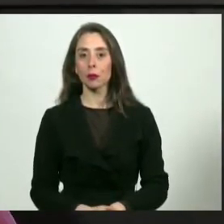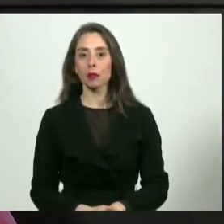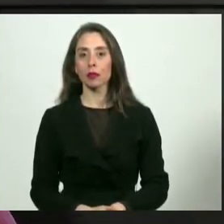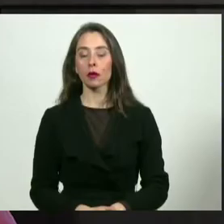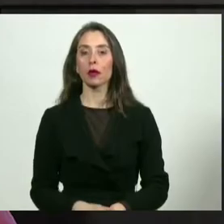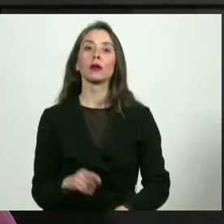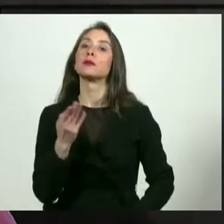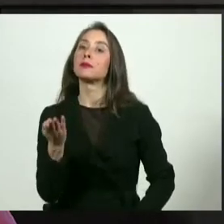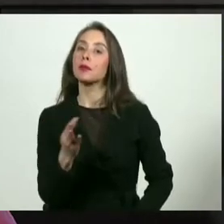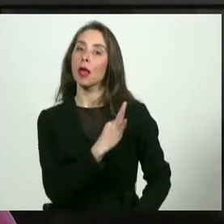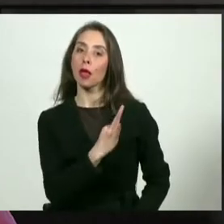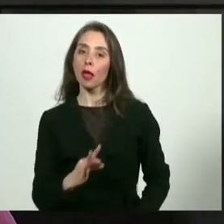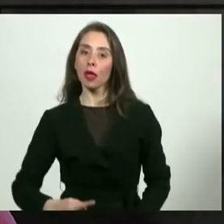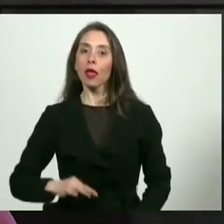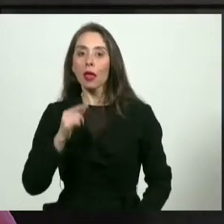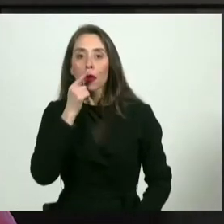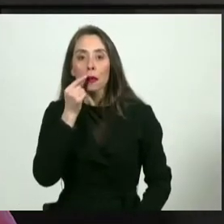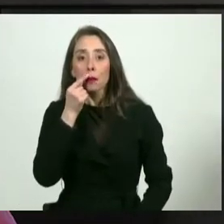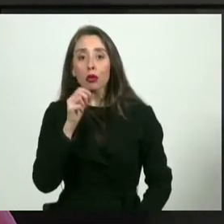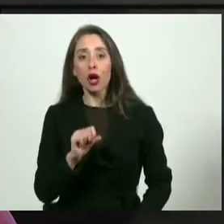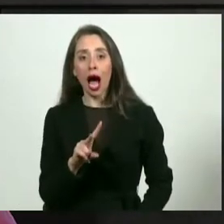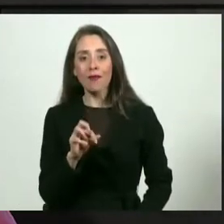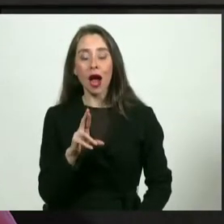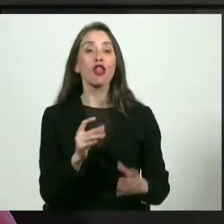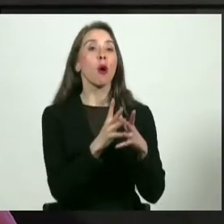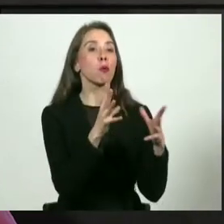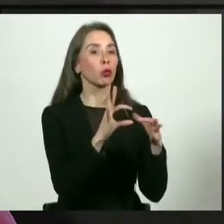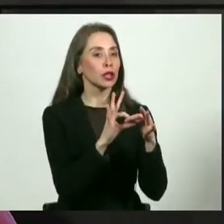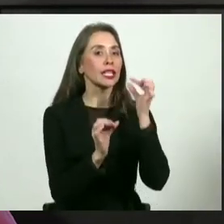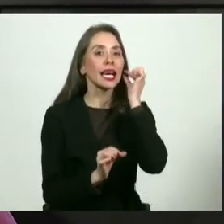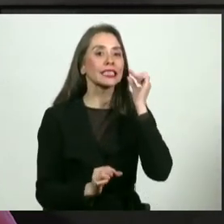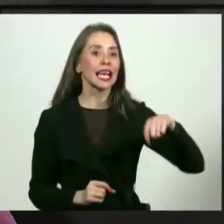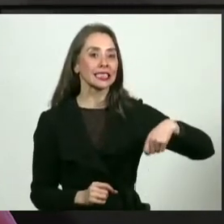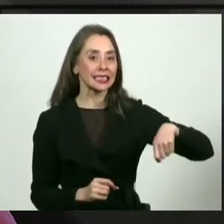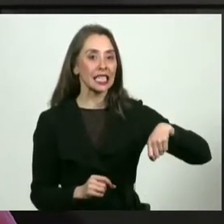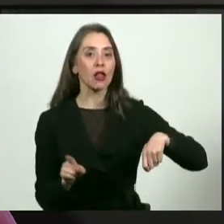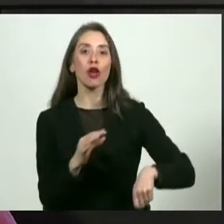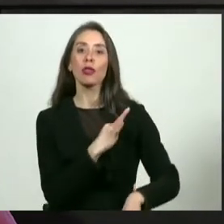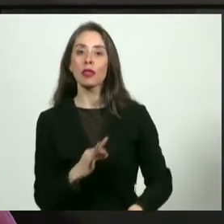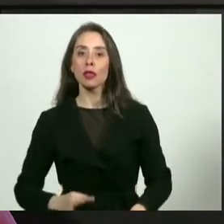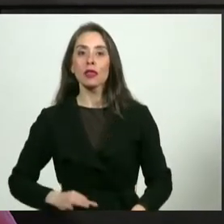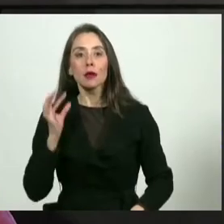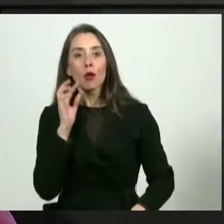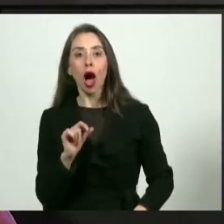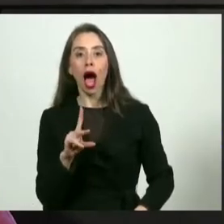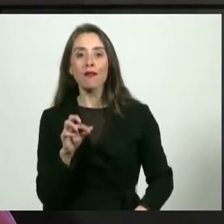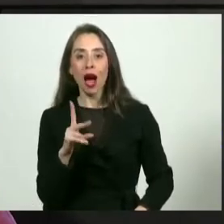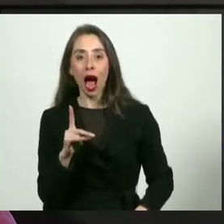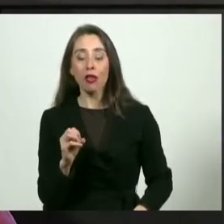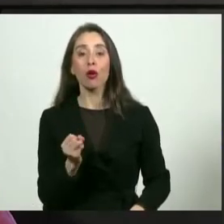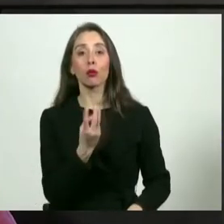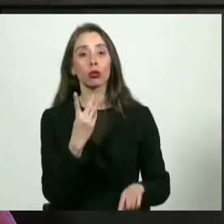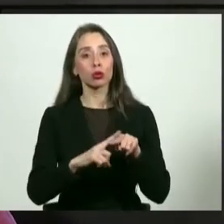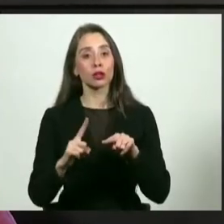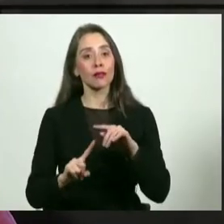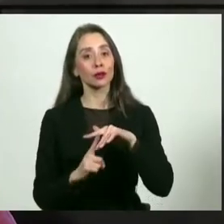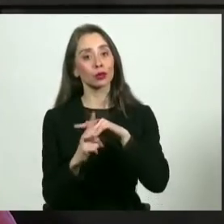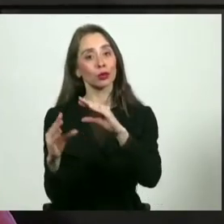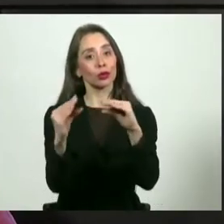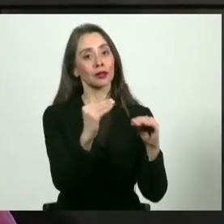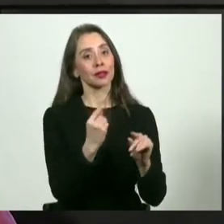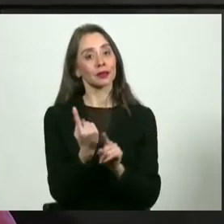al respecto, diputado Alvarado, muchas gracias, senadora, en todo caso. Al respecto, diputado Alvarado, ha surgido varias veces en estos